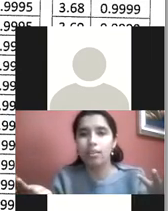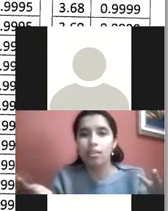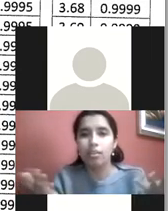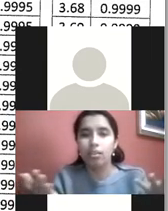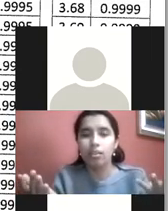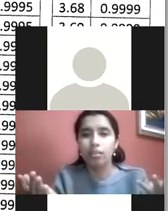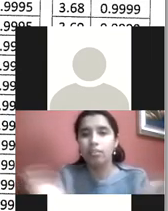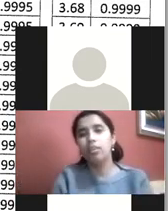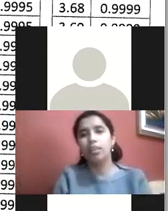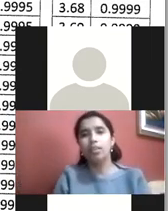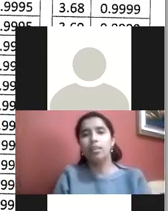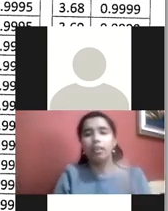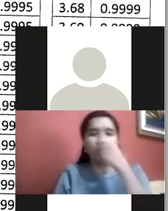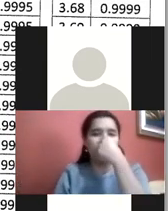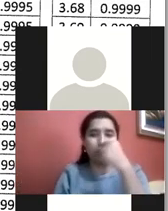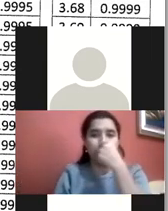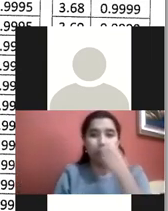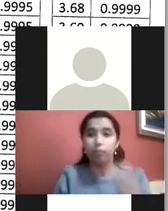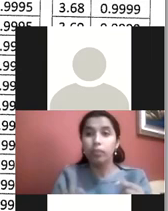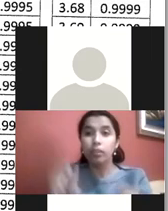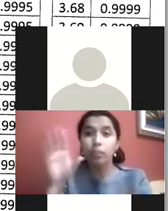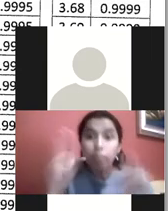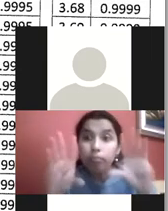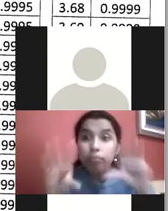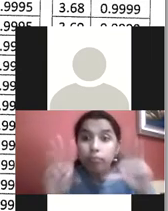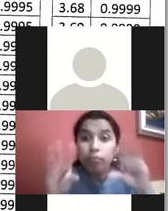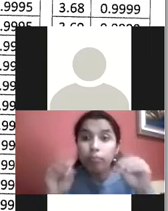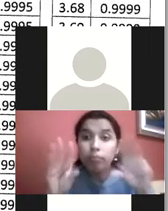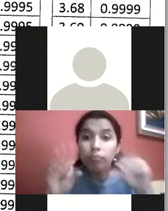Entonces, ¿qué vamos a hacer en este caso? Vamos a tomar el más pequeño.